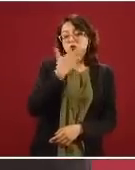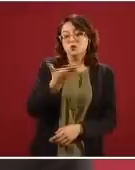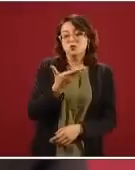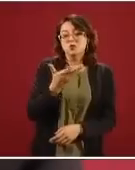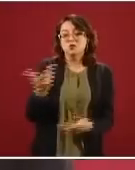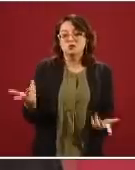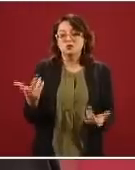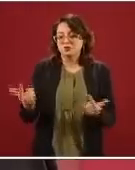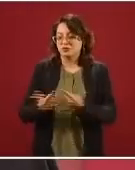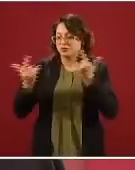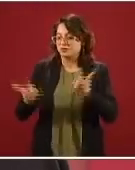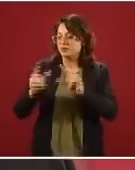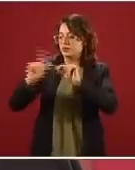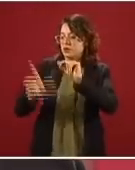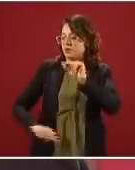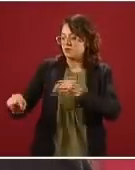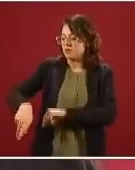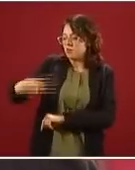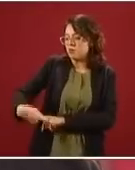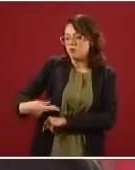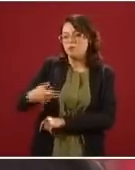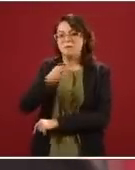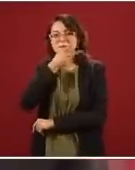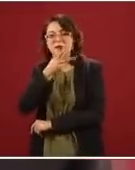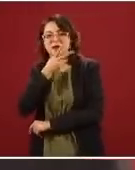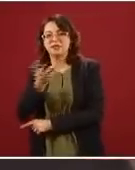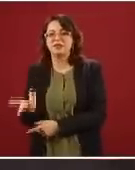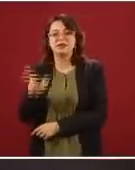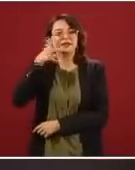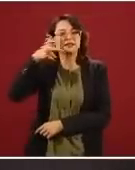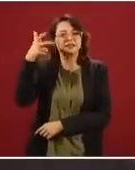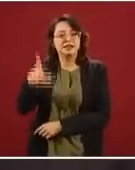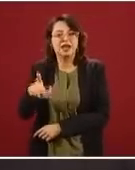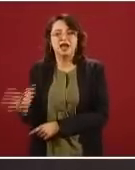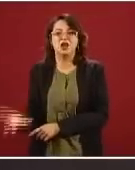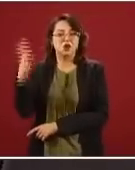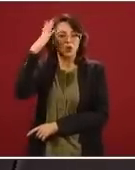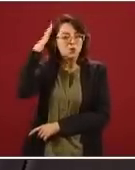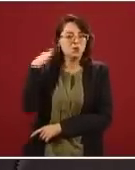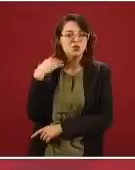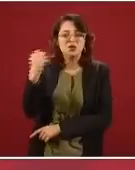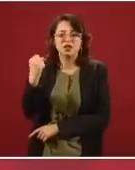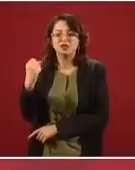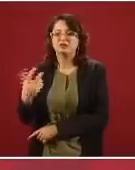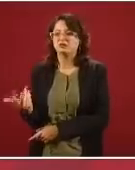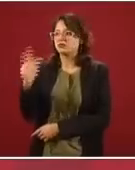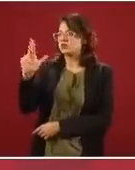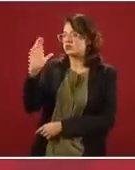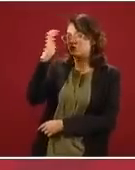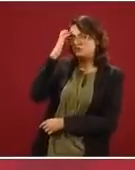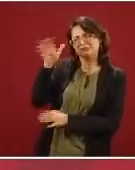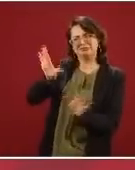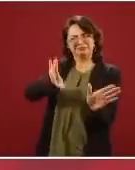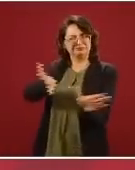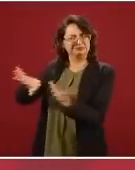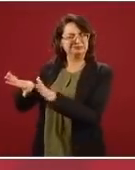a los padres de nuestra patria, a Hidalgo, a Morelos. Le hicieron hasta